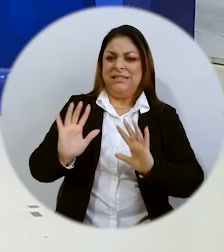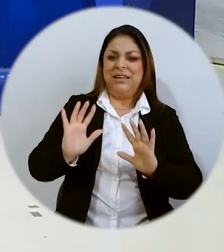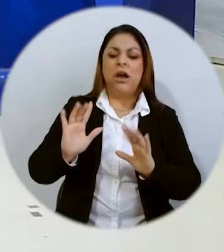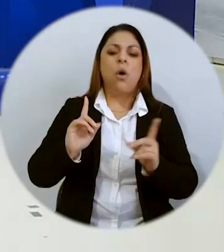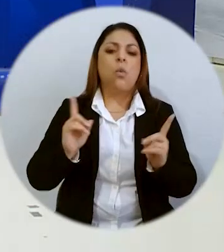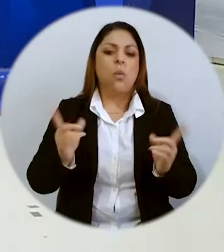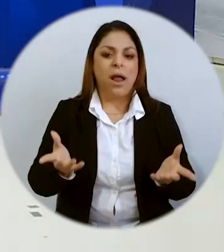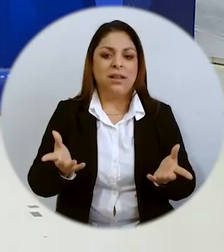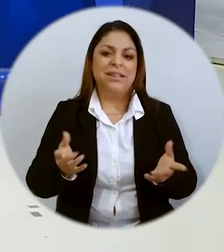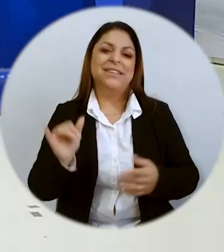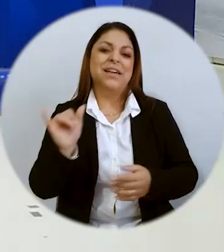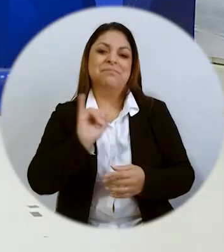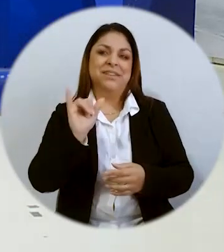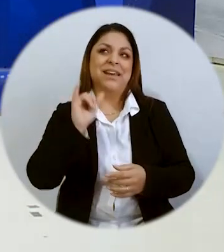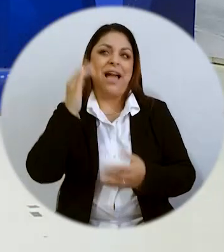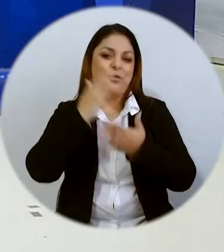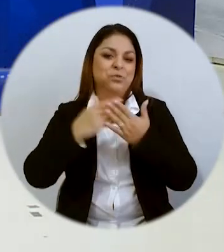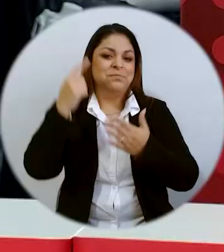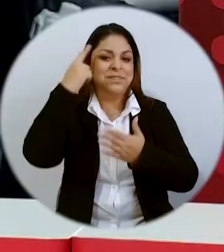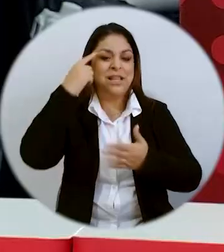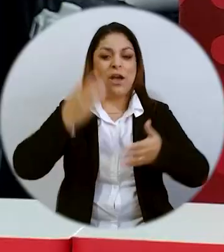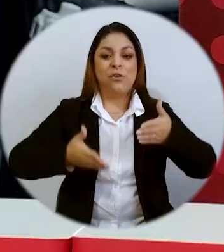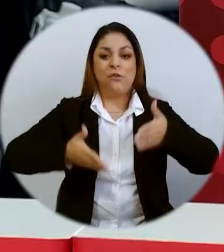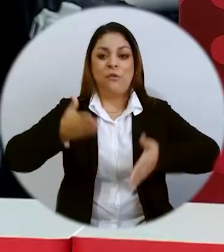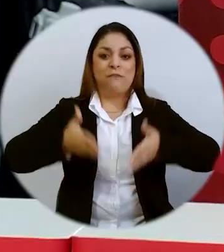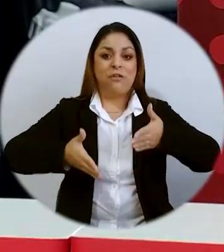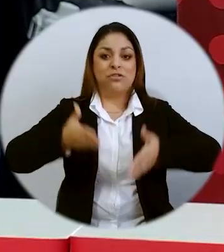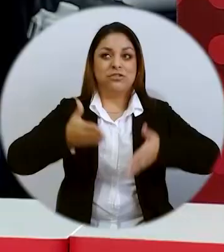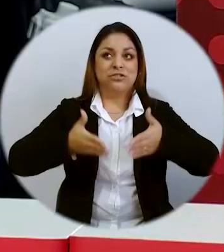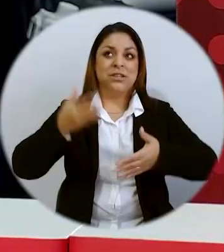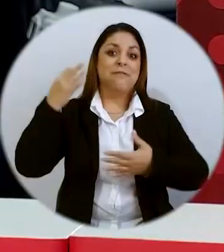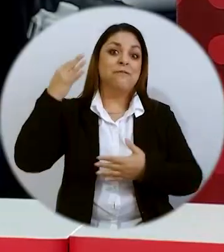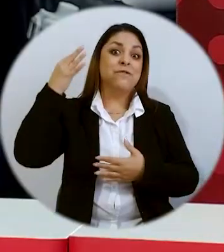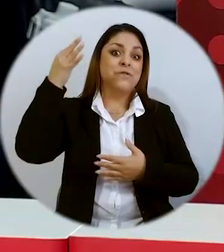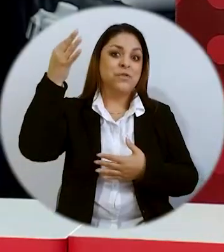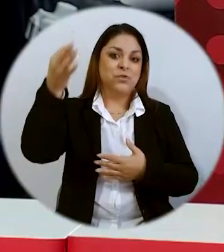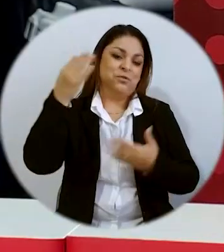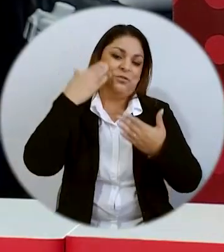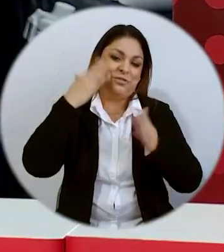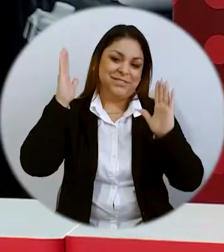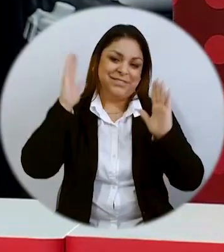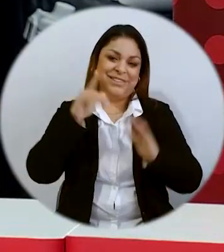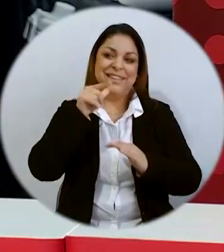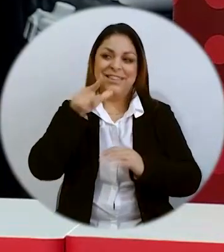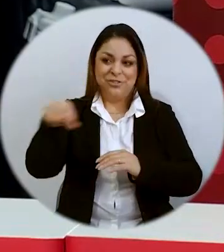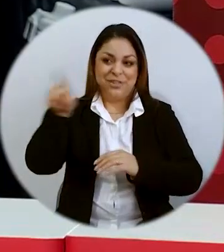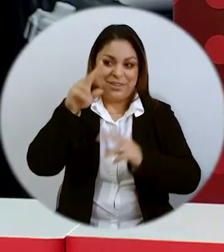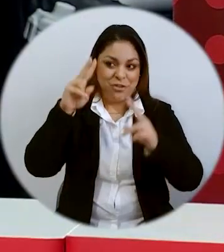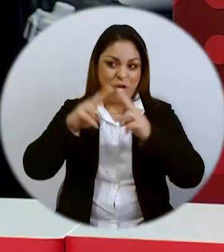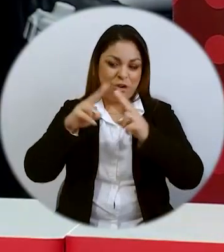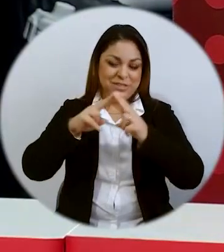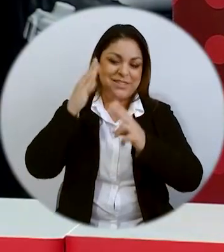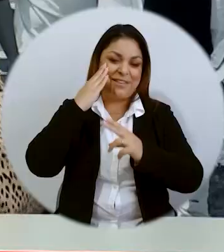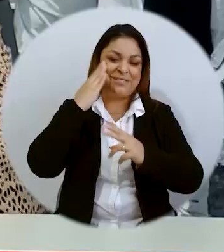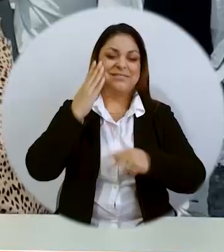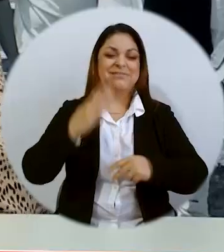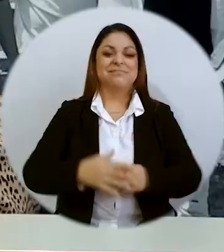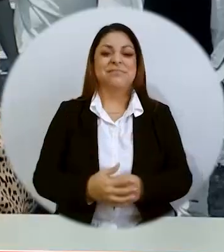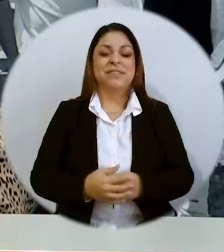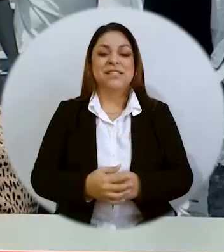artificial? Aparte de los robots que vienen del futuro, solo los conocedores saben a qué me refiero.